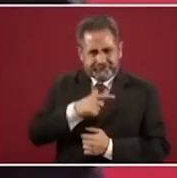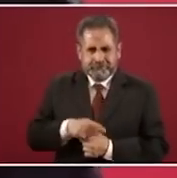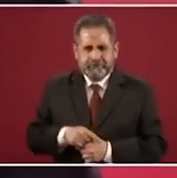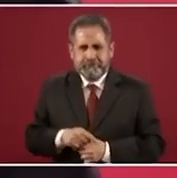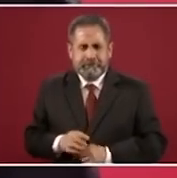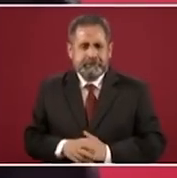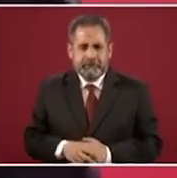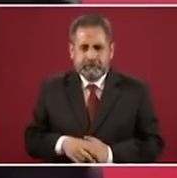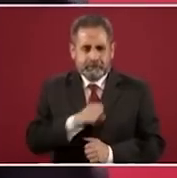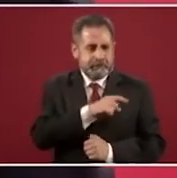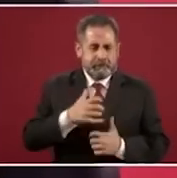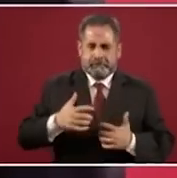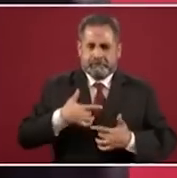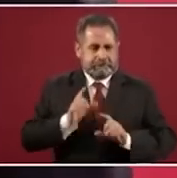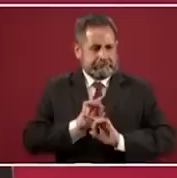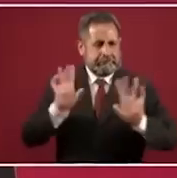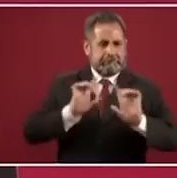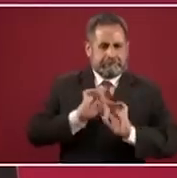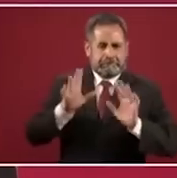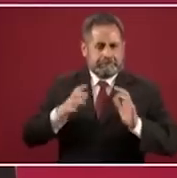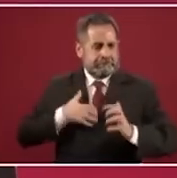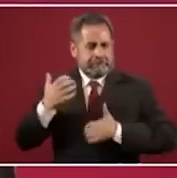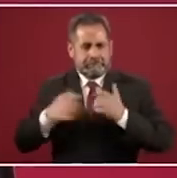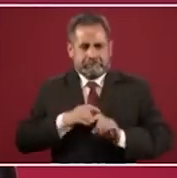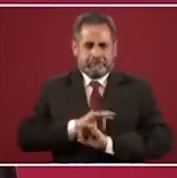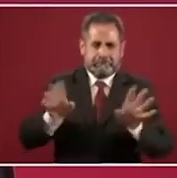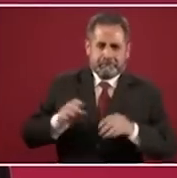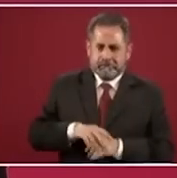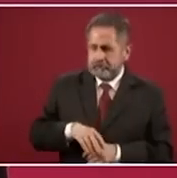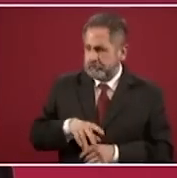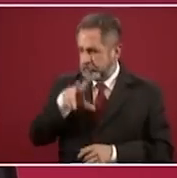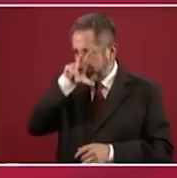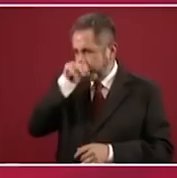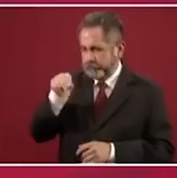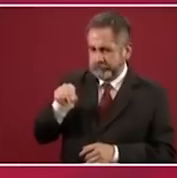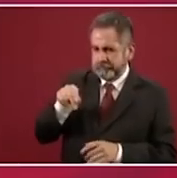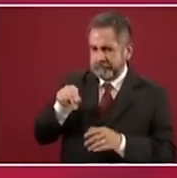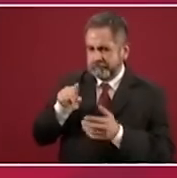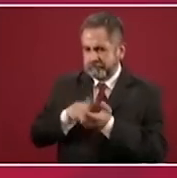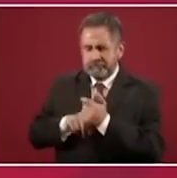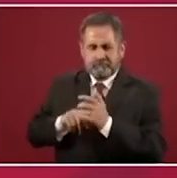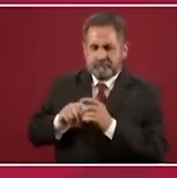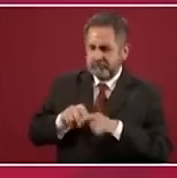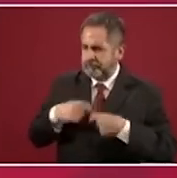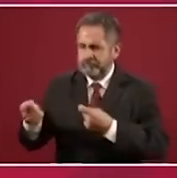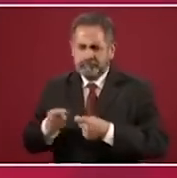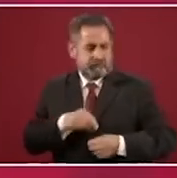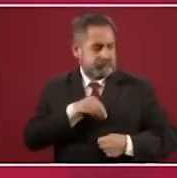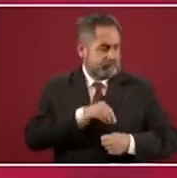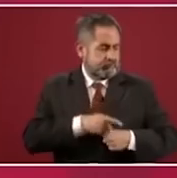Andan corajudos muchos, dijeron de que no se iban a entregar esos datos,